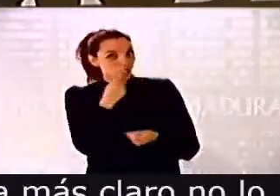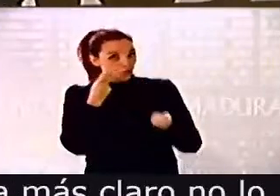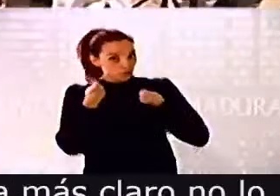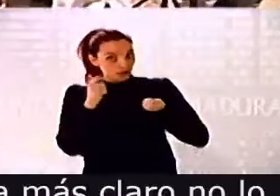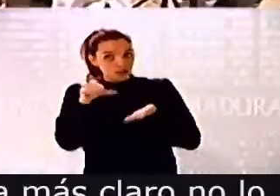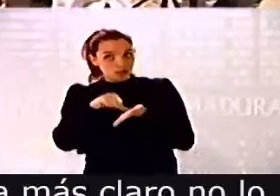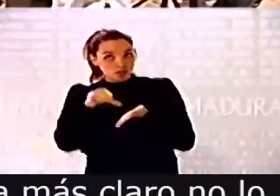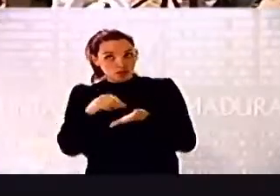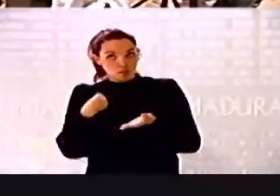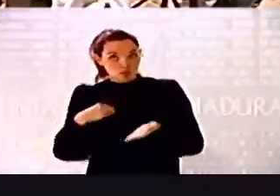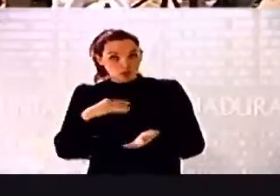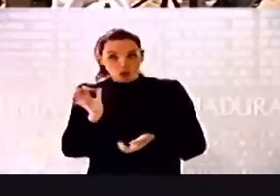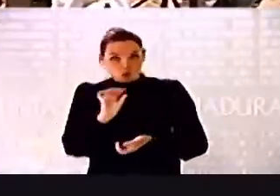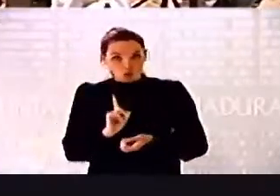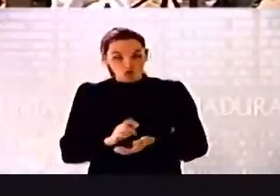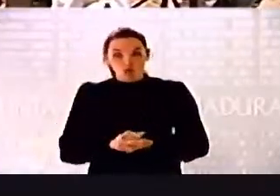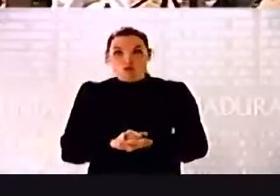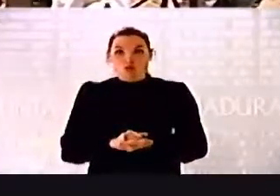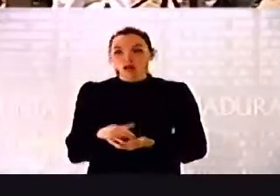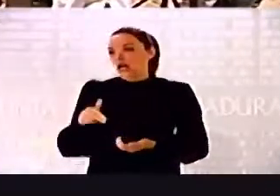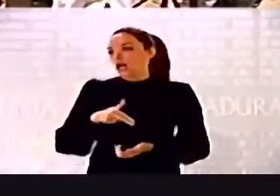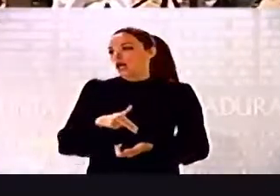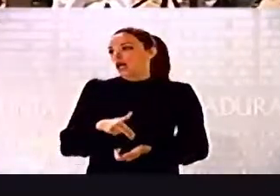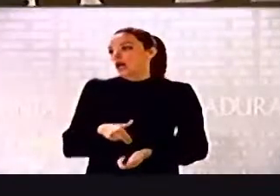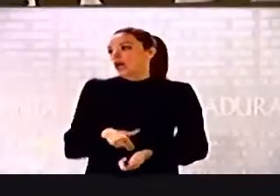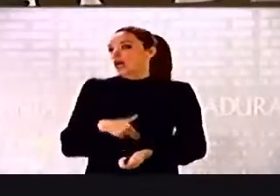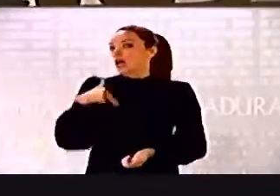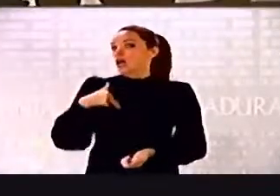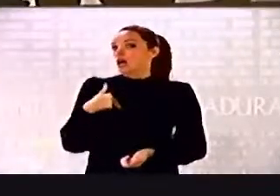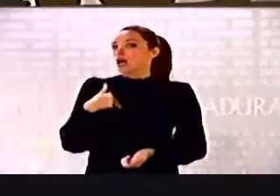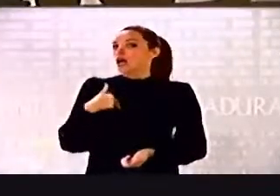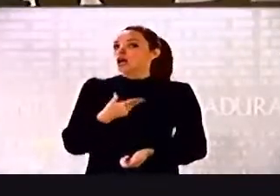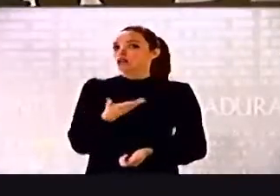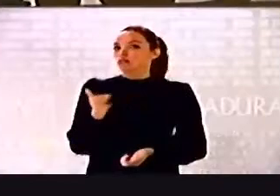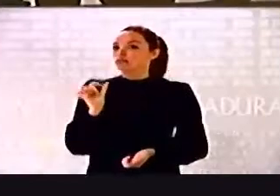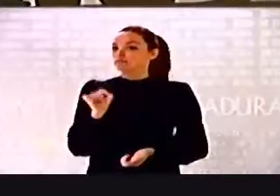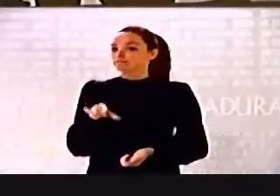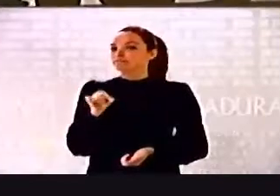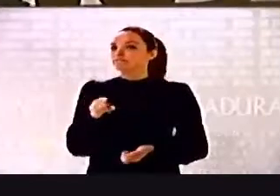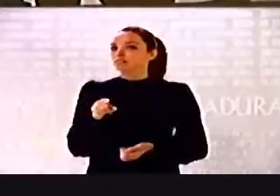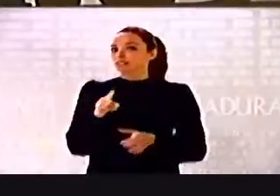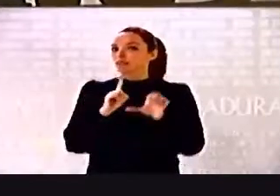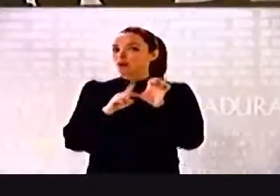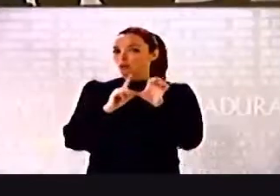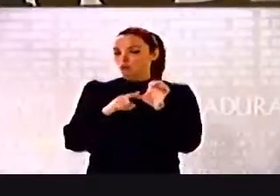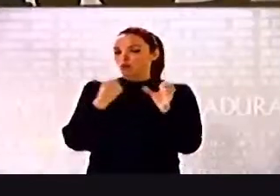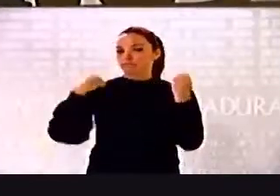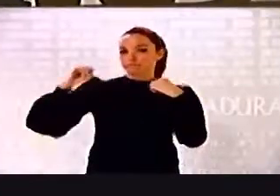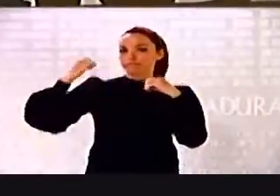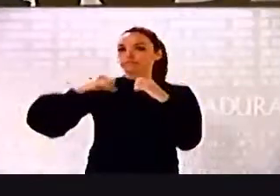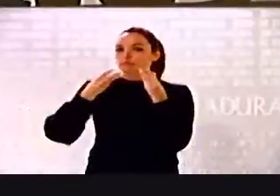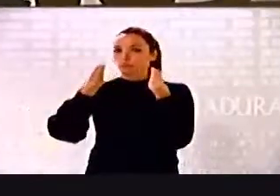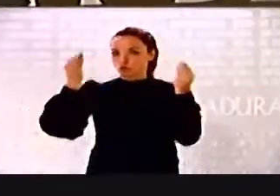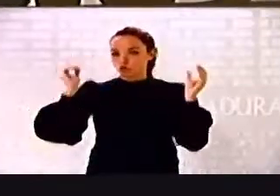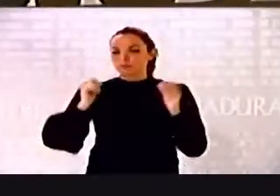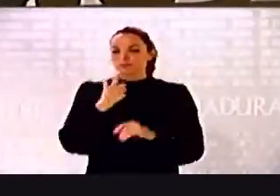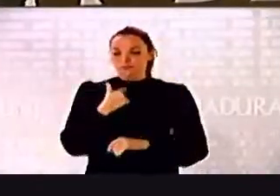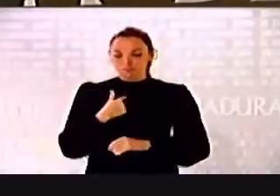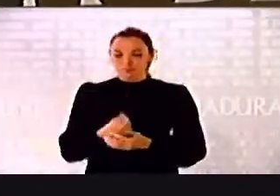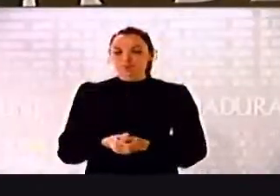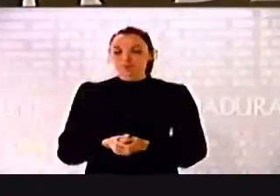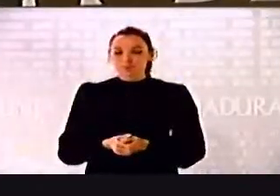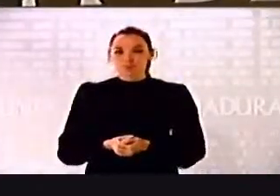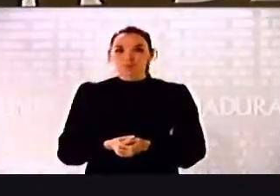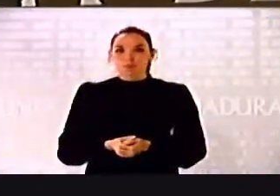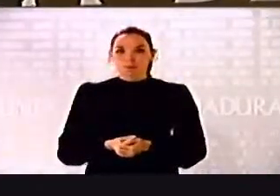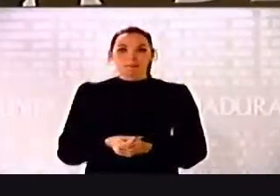o no? ¿O se toman eso por ser las grandes ciudades? Es muy generalizado. Y además es muy generalizado en la comunidad autónoma. Nos lo dicen los alcaldes. De acuerdo.